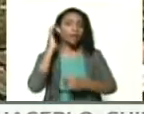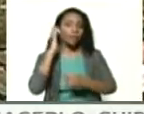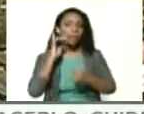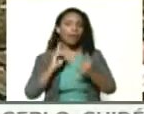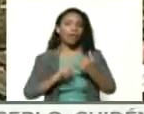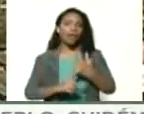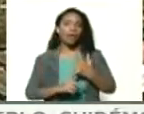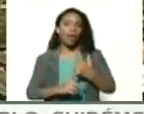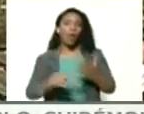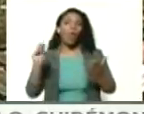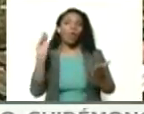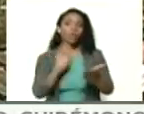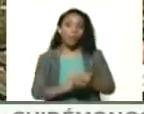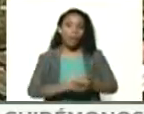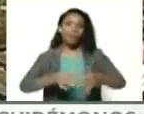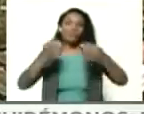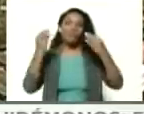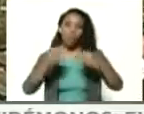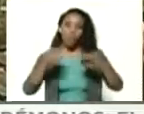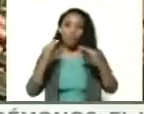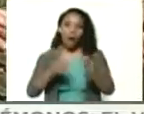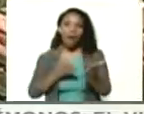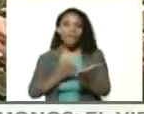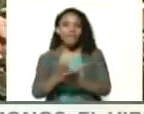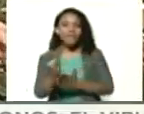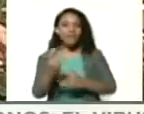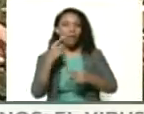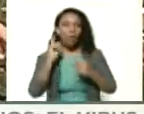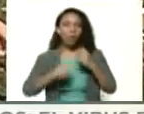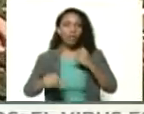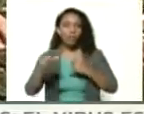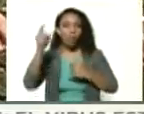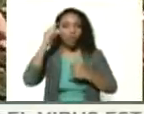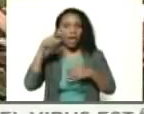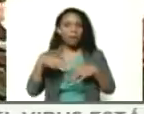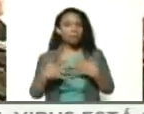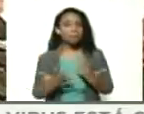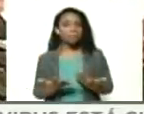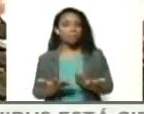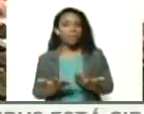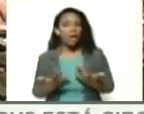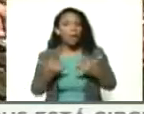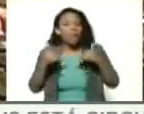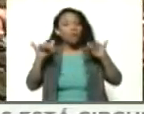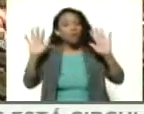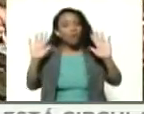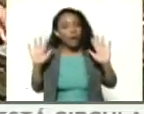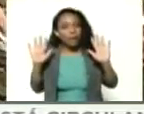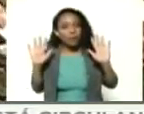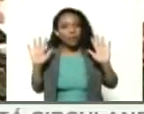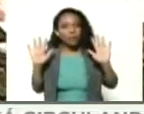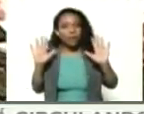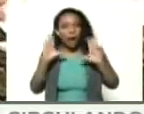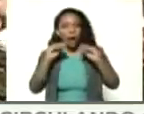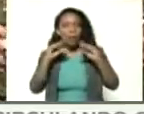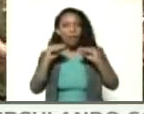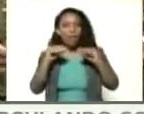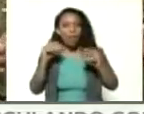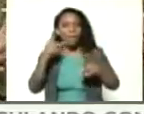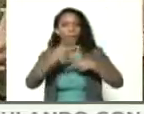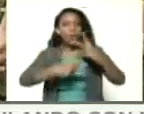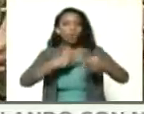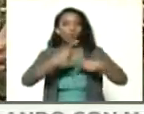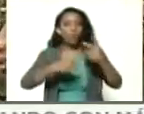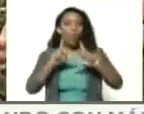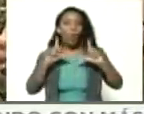volviendo todo a la normalidad. Es la línea de estos últimos días. Y, por supuesto, hablando con los productores